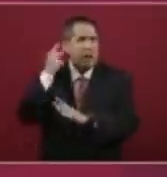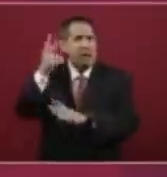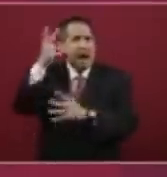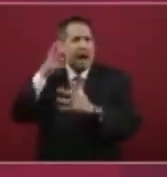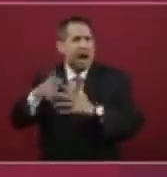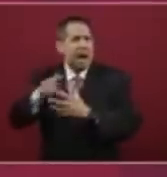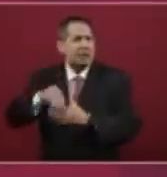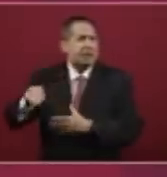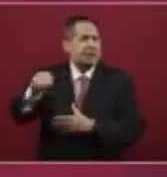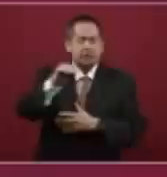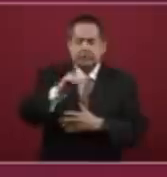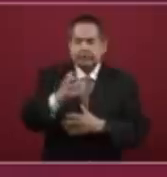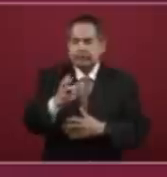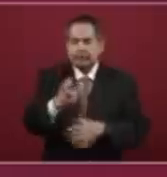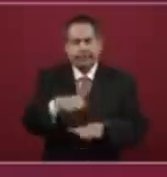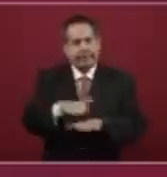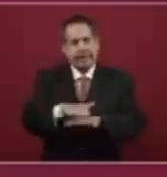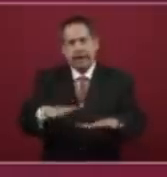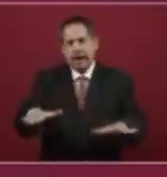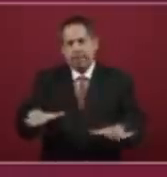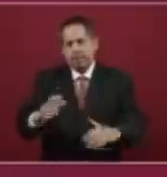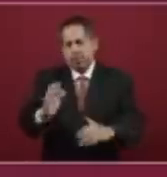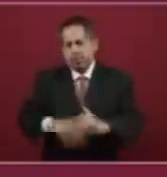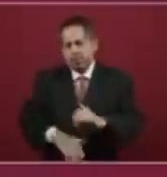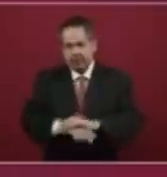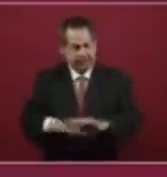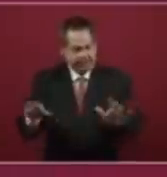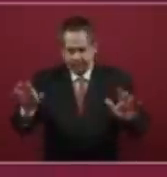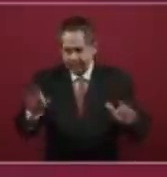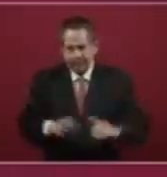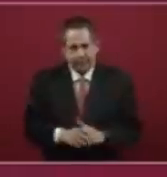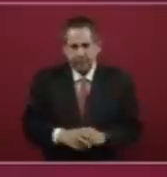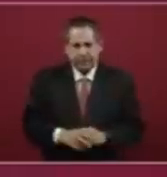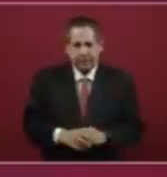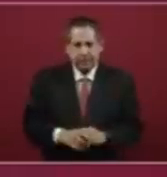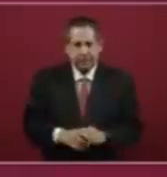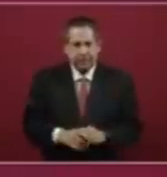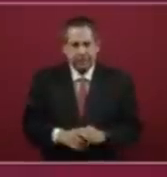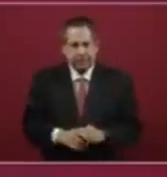Ya eso se acabó, se terminó.